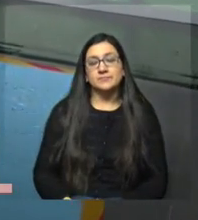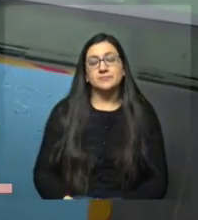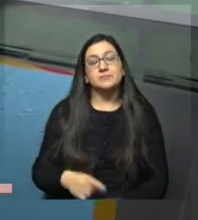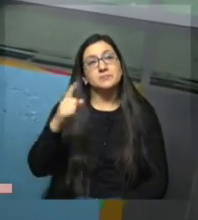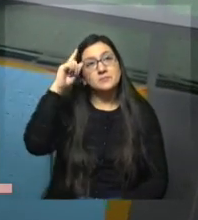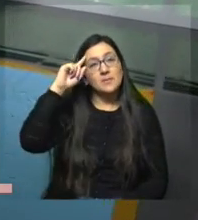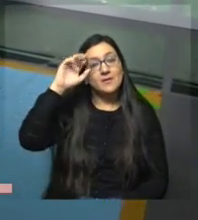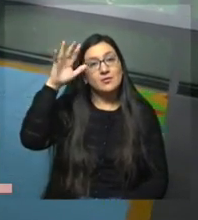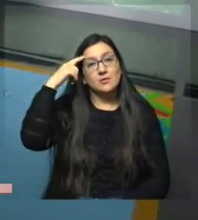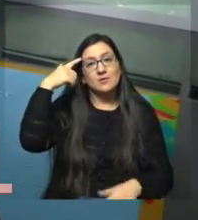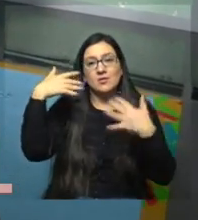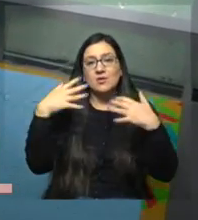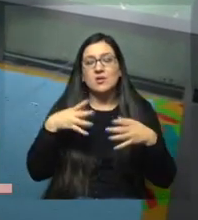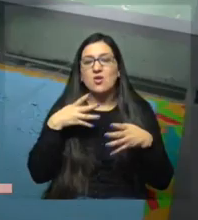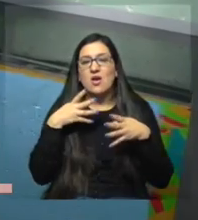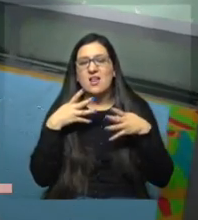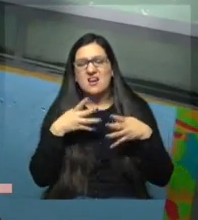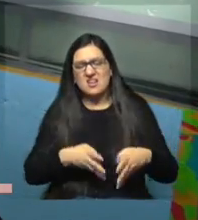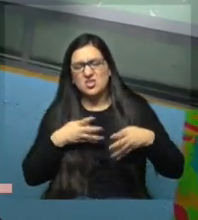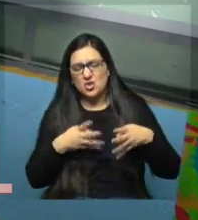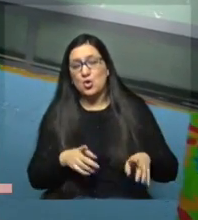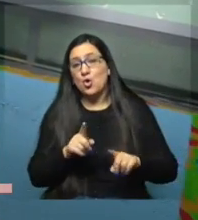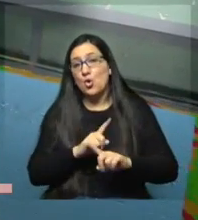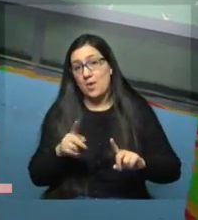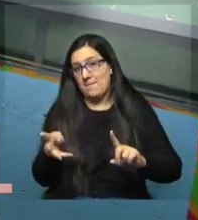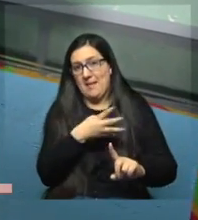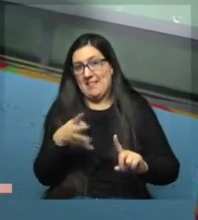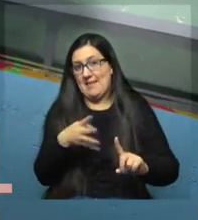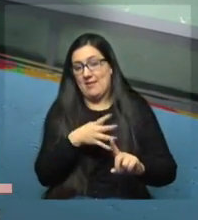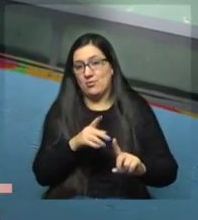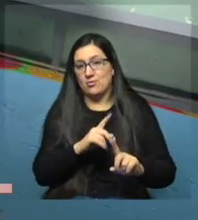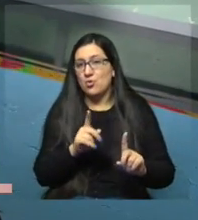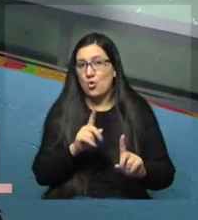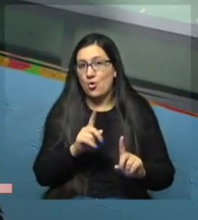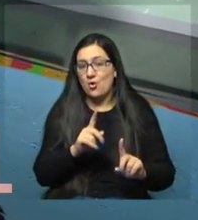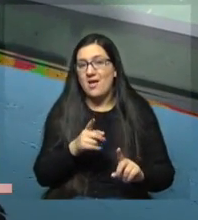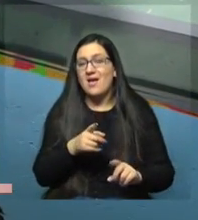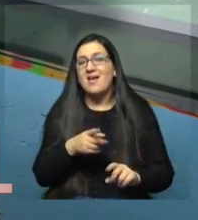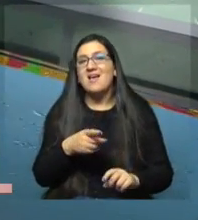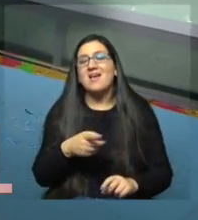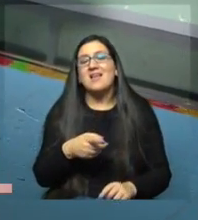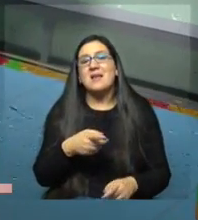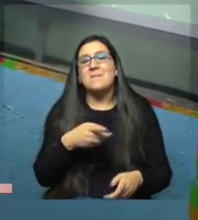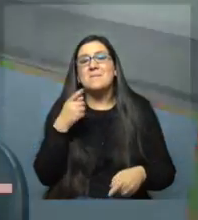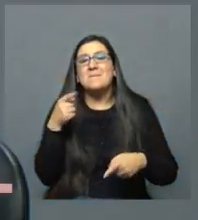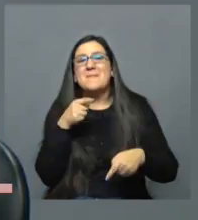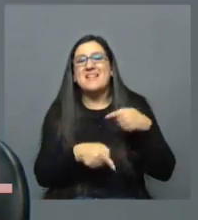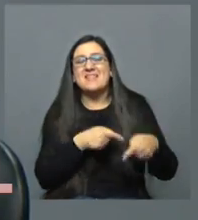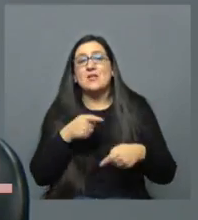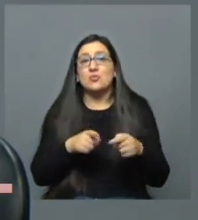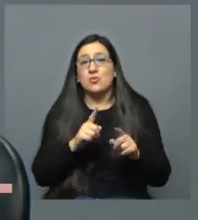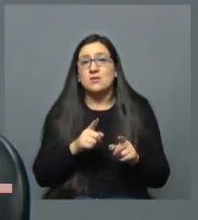eso de que el rezongo no es maltrato, de que el rezongo quizás es el no dar bolilla. ¿Hay un trabajo a la interna de los niños, niñas y